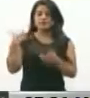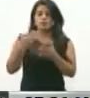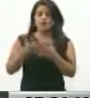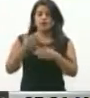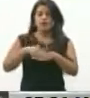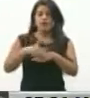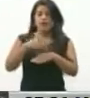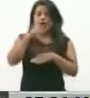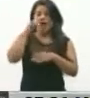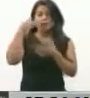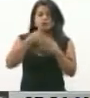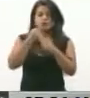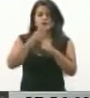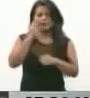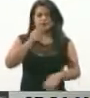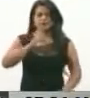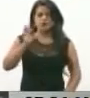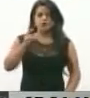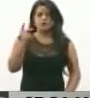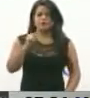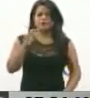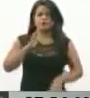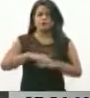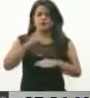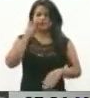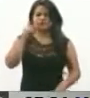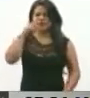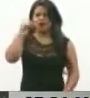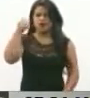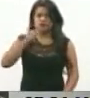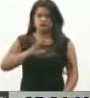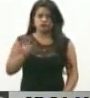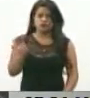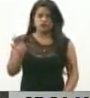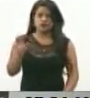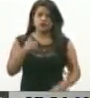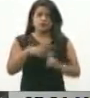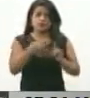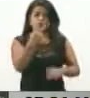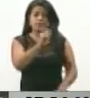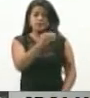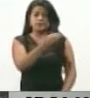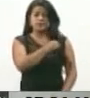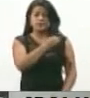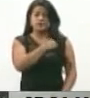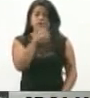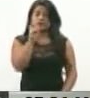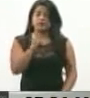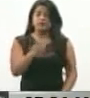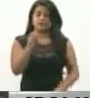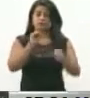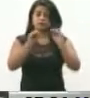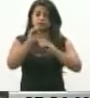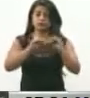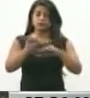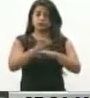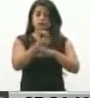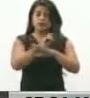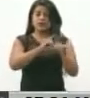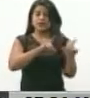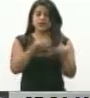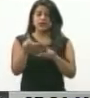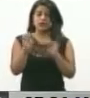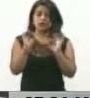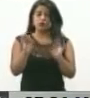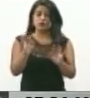no, no se hubiese podido hacer en ese tiempo. ¿Sí? Pero en dos meses nos dijeron, bueno, miren, en dos meses tenemos que tener esto ya con